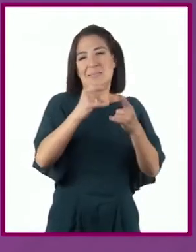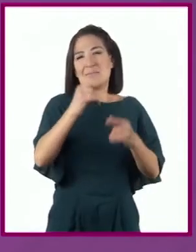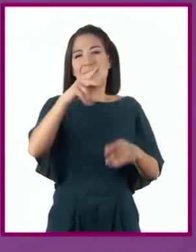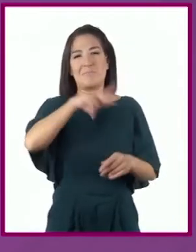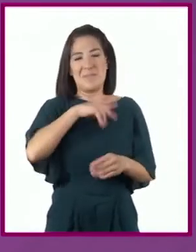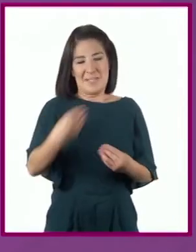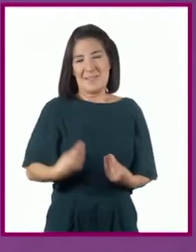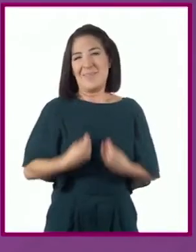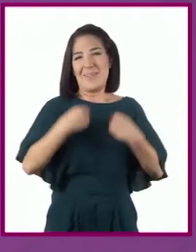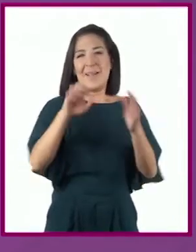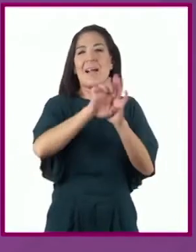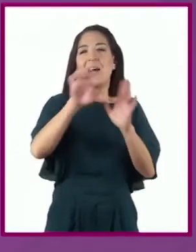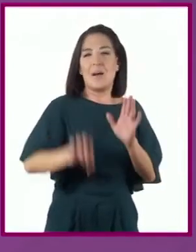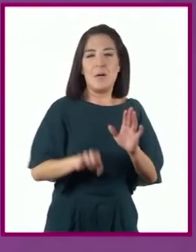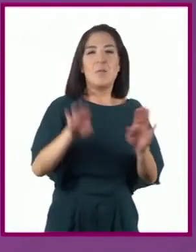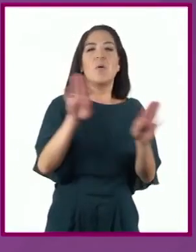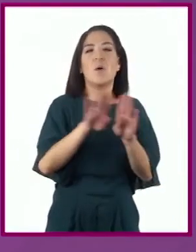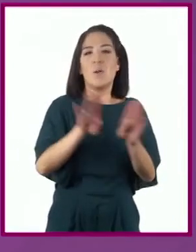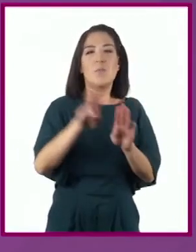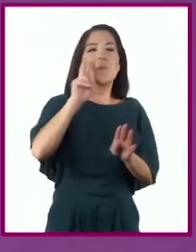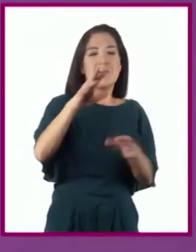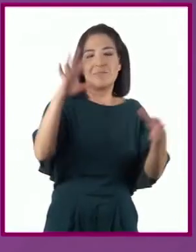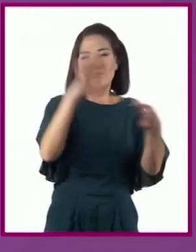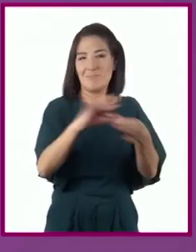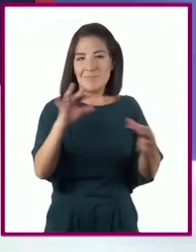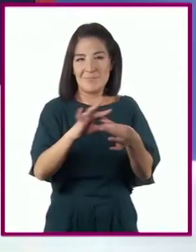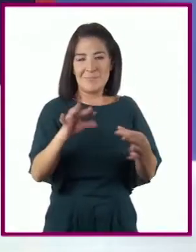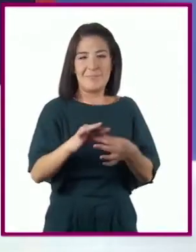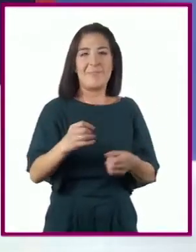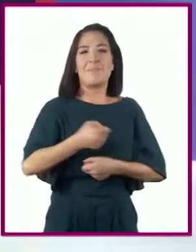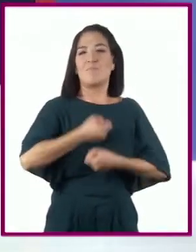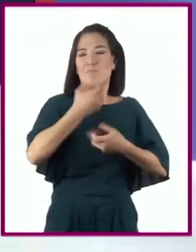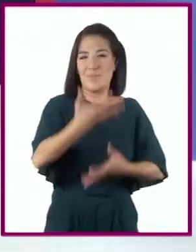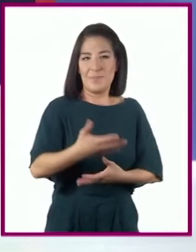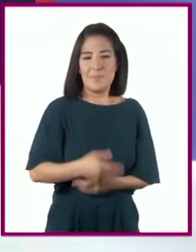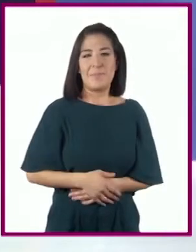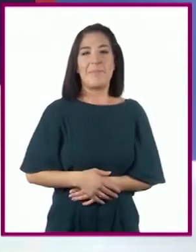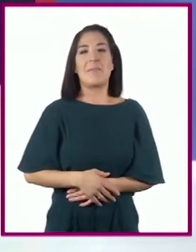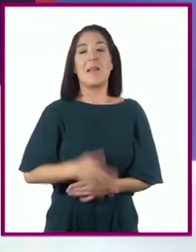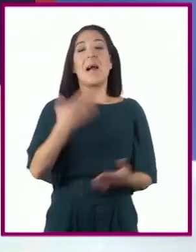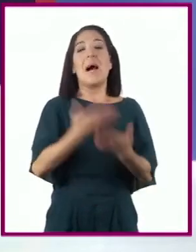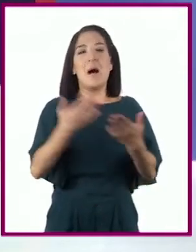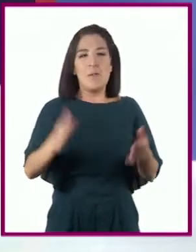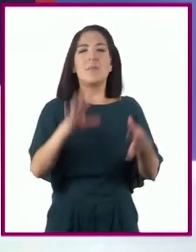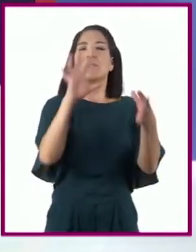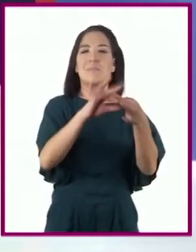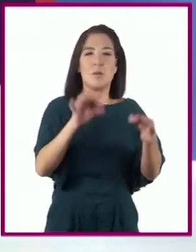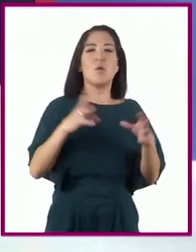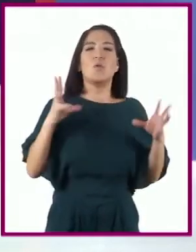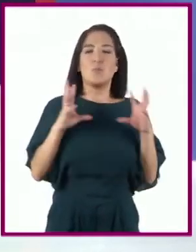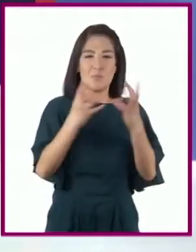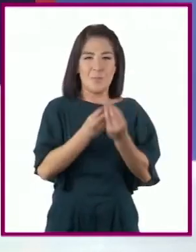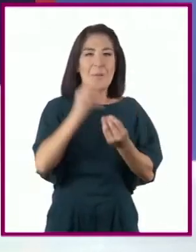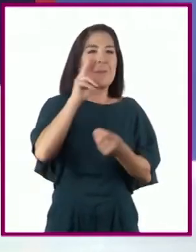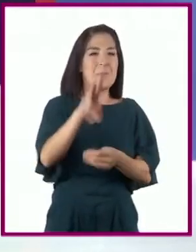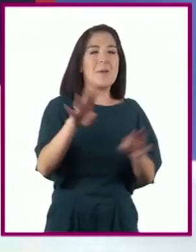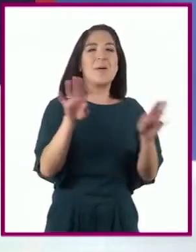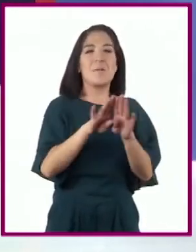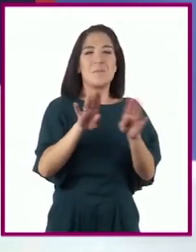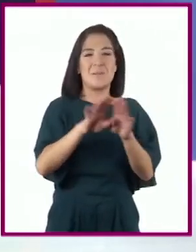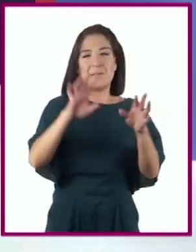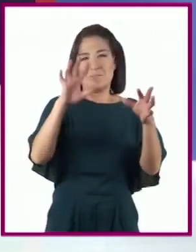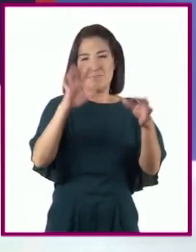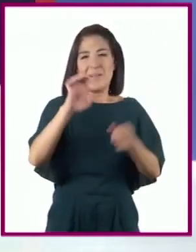de manera inmediata dentro de una narración. Ahora leamos en conjunto este extracto de Balún